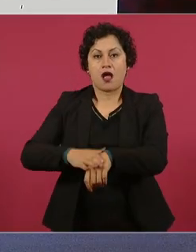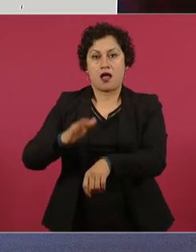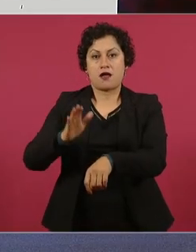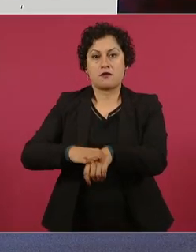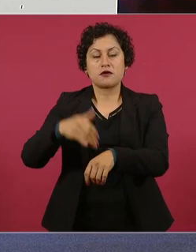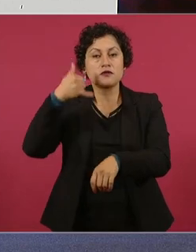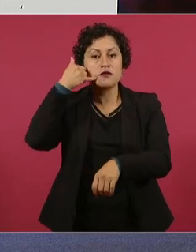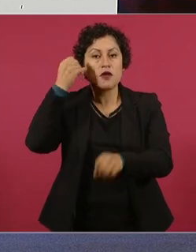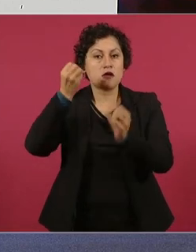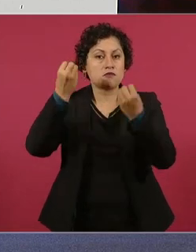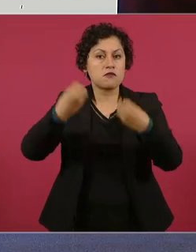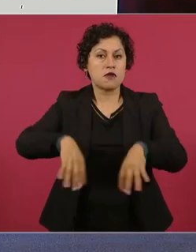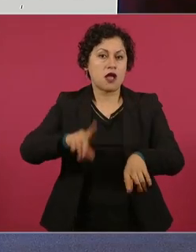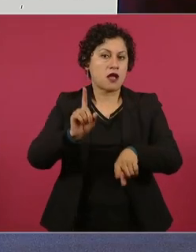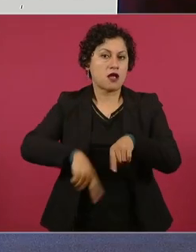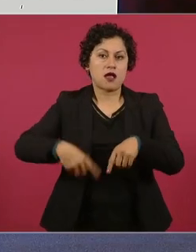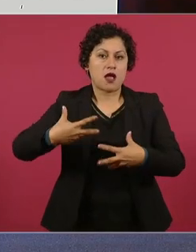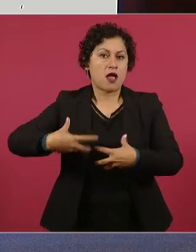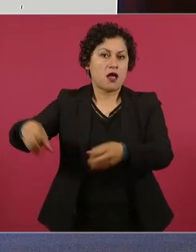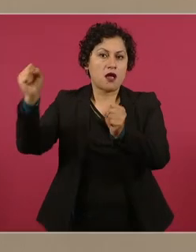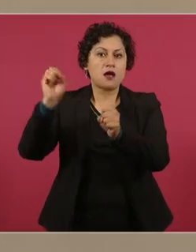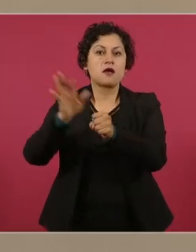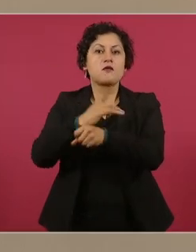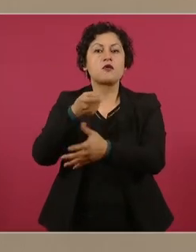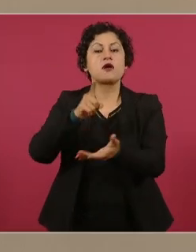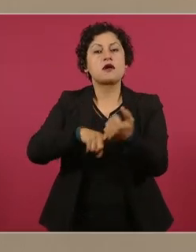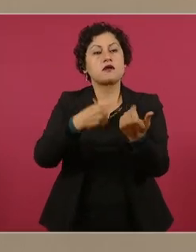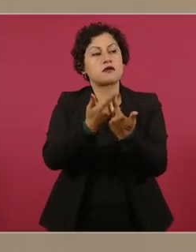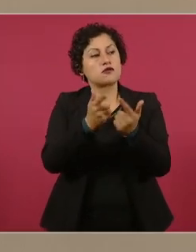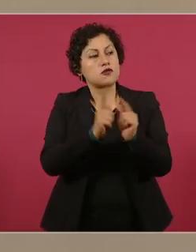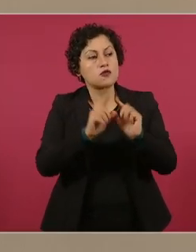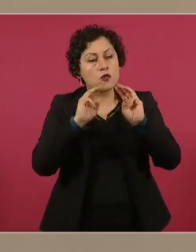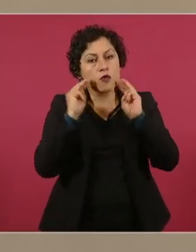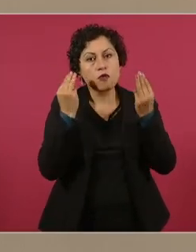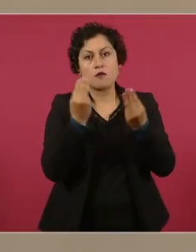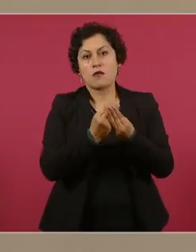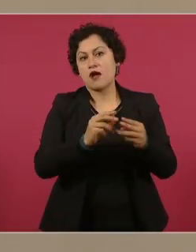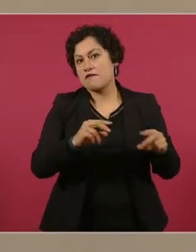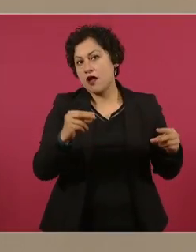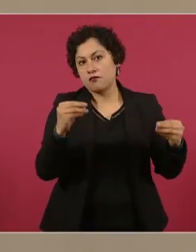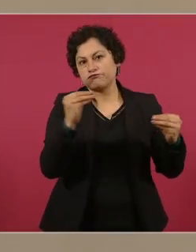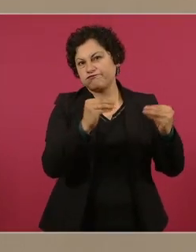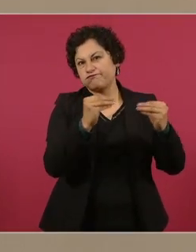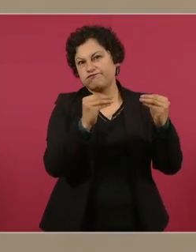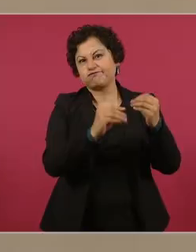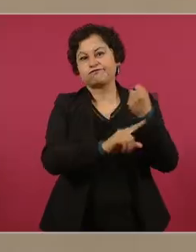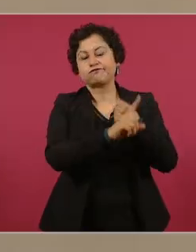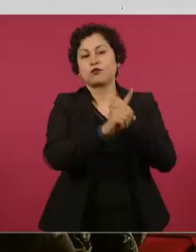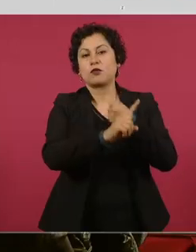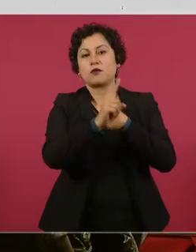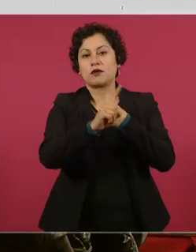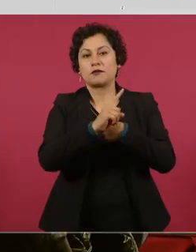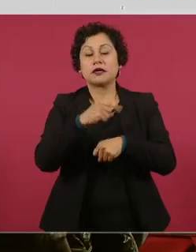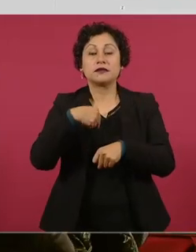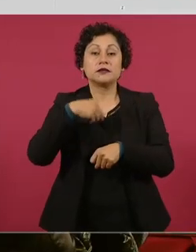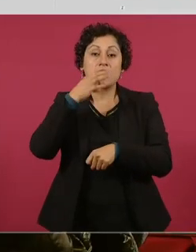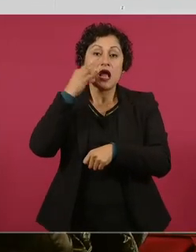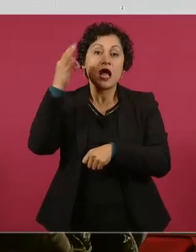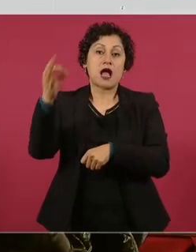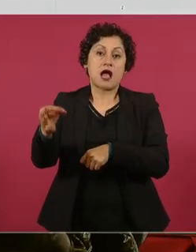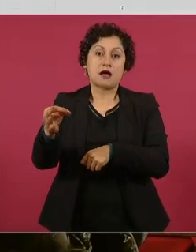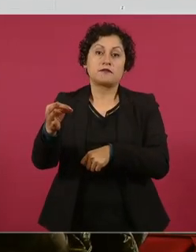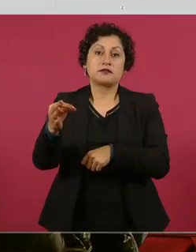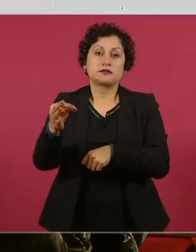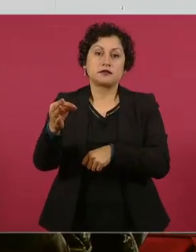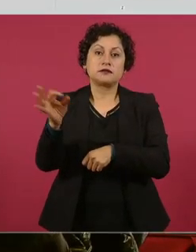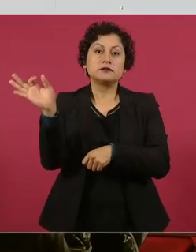celulares por un problema entre líderes de un grupo delincuencial y también incluso menciona disponer de un seguro que